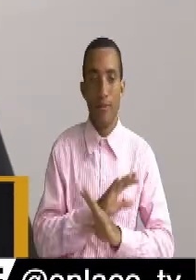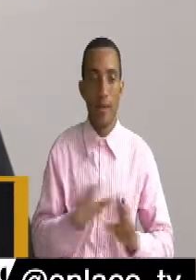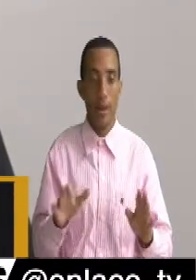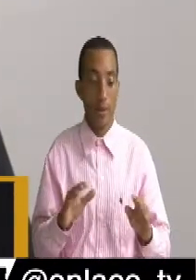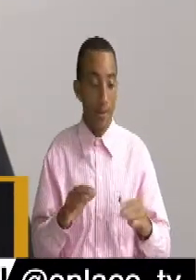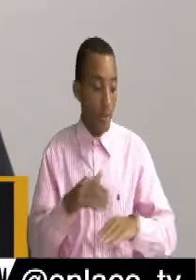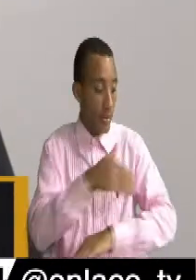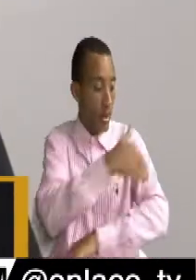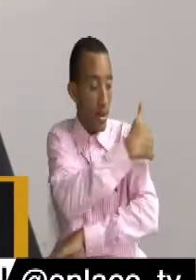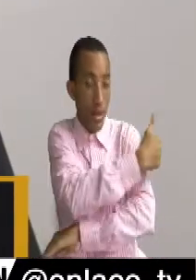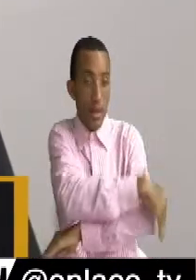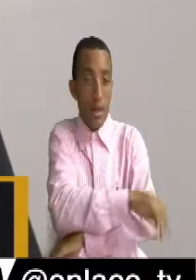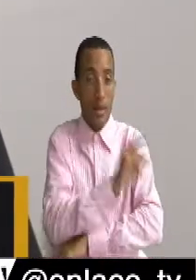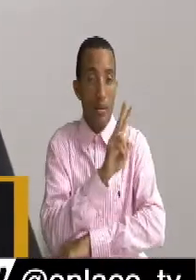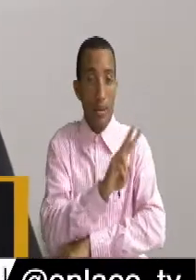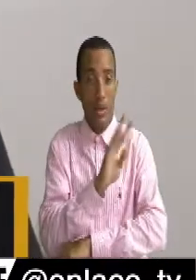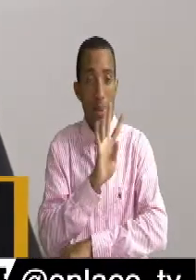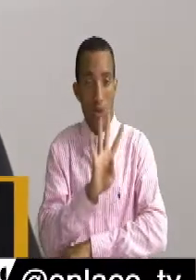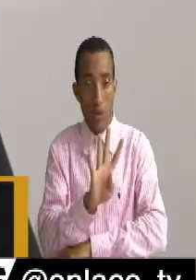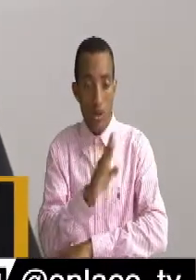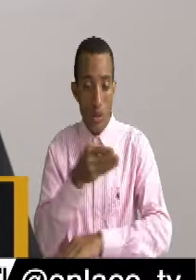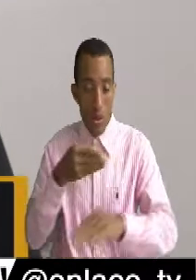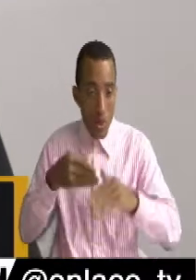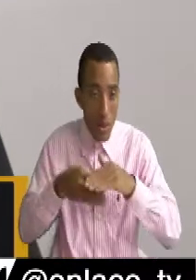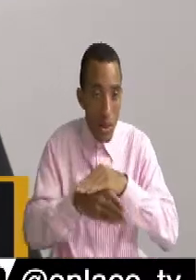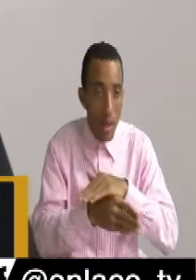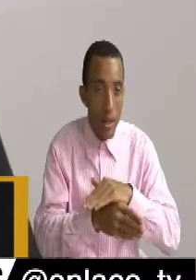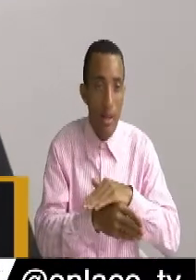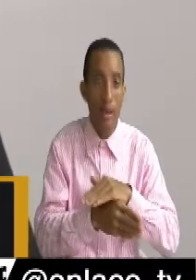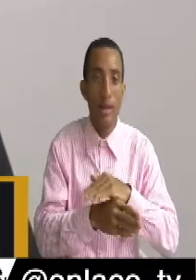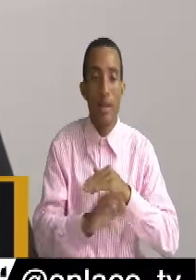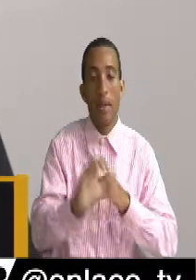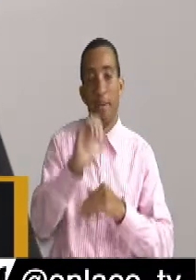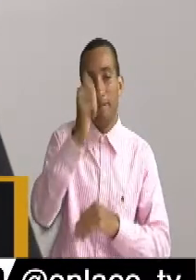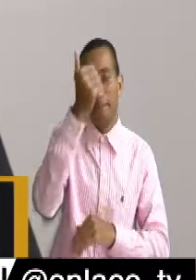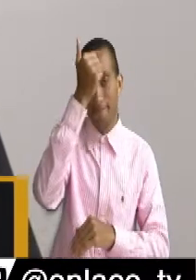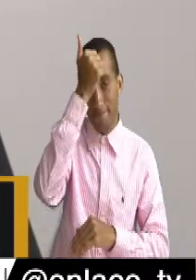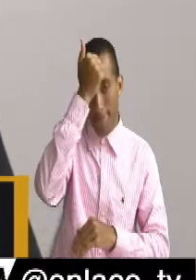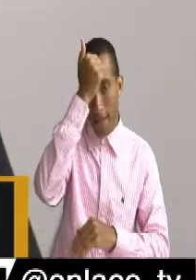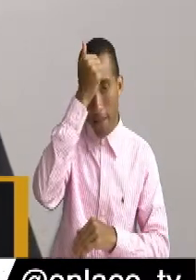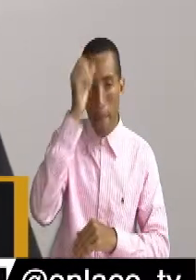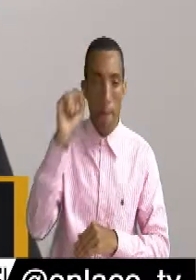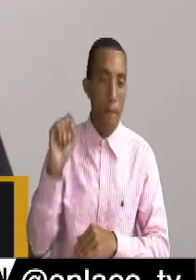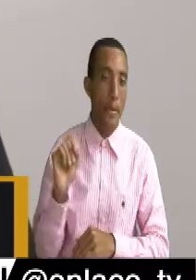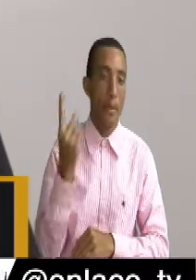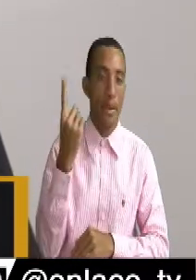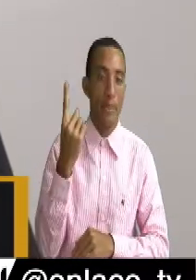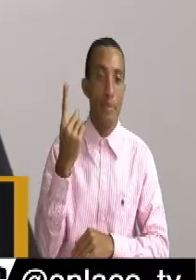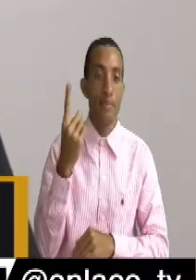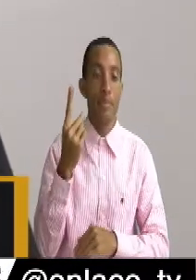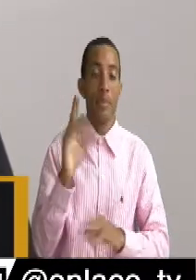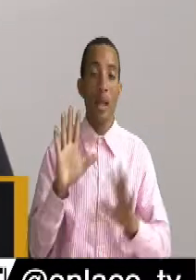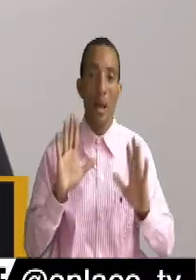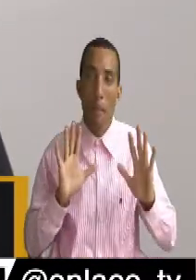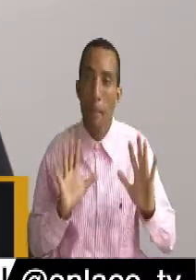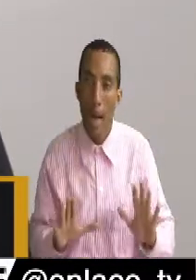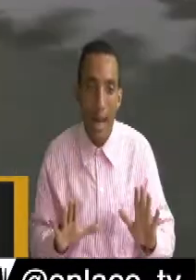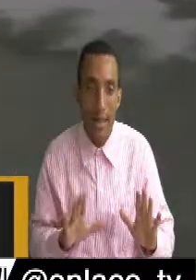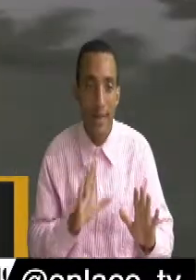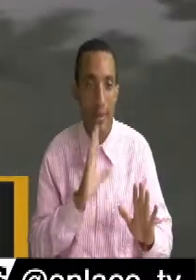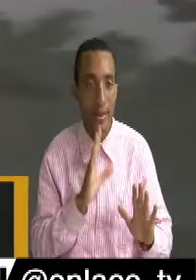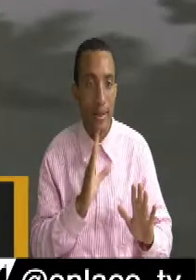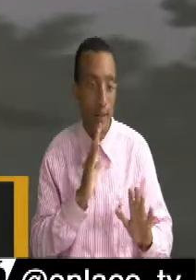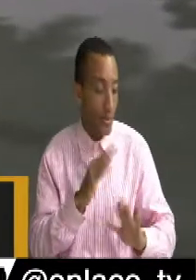carrera 24, que es la vía de ingreso, va a tener la prioridad. Y el pare lo deben hacer las personas que transitan en la